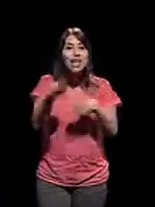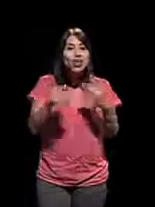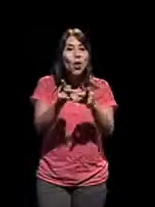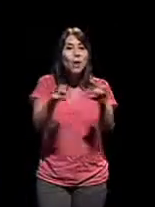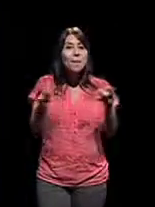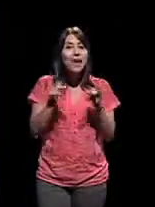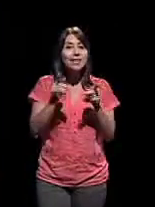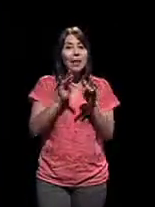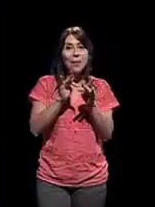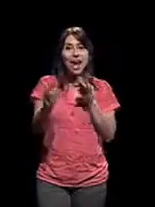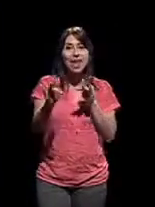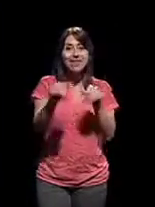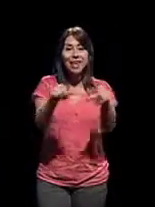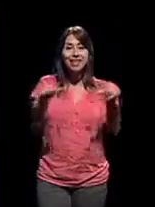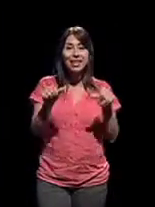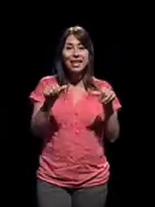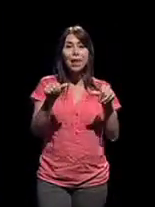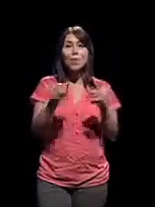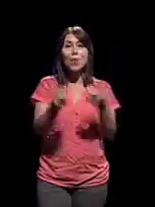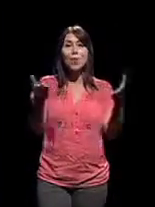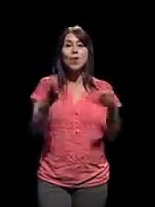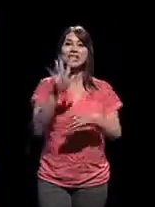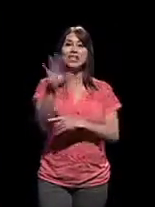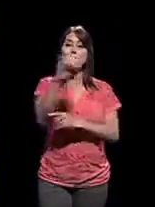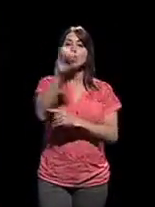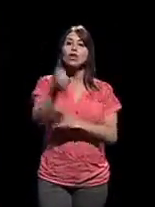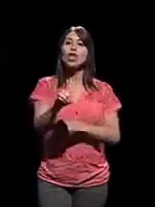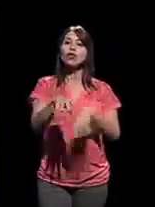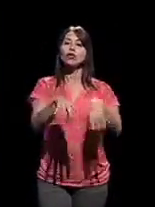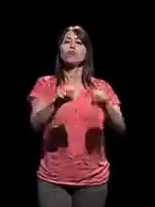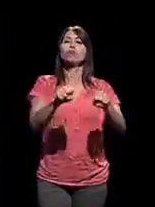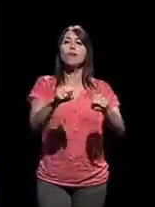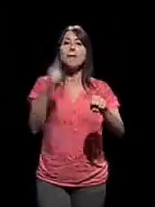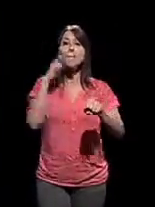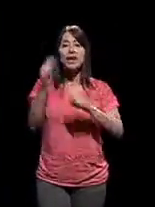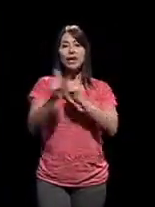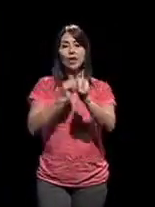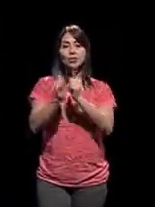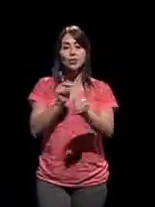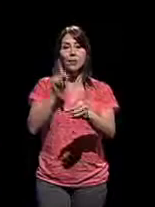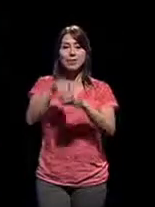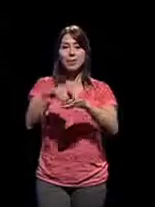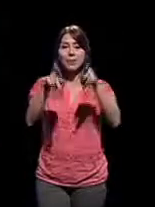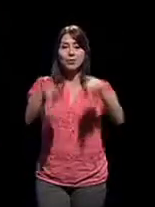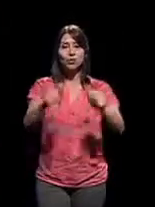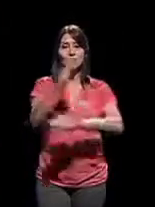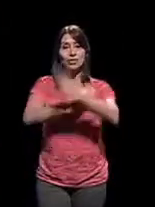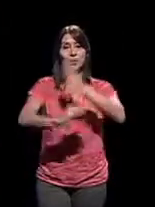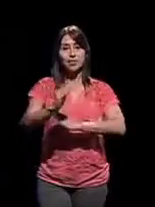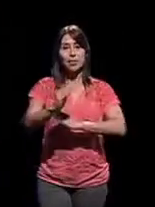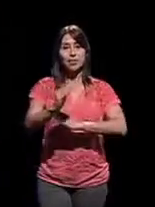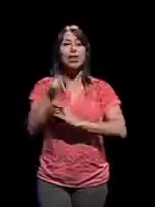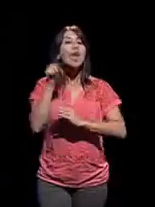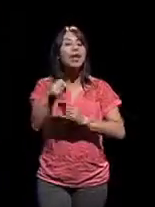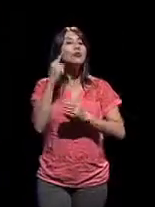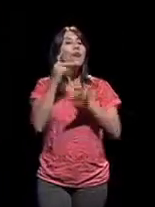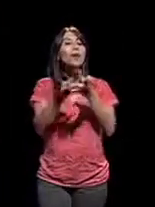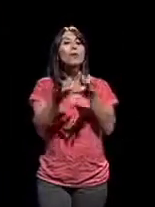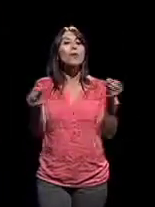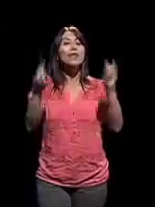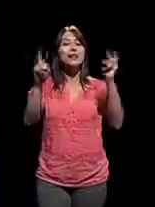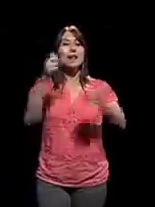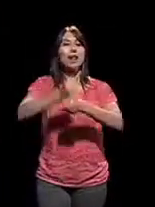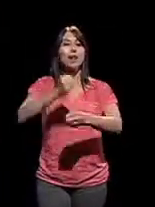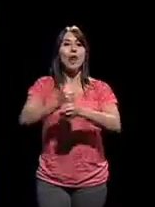nuevas plazas, sino de toda plaza vacante en el sector público sea reservada para que concursen personas con discapacidad, y eso es un poco resolviendo